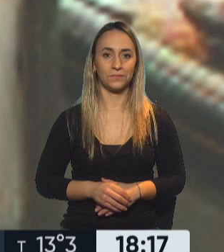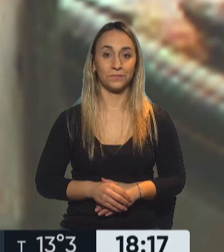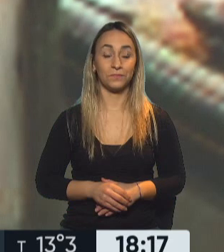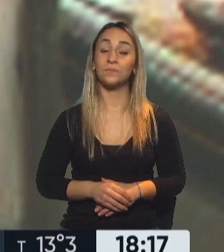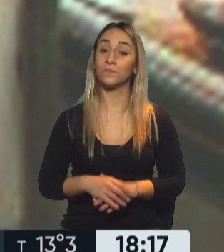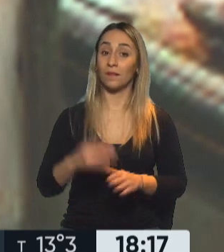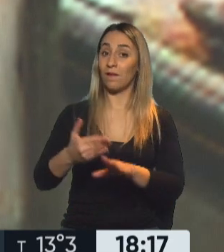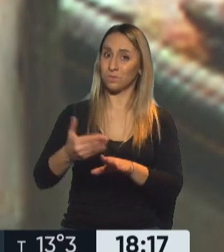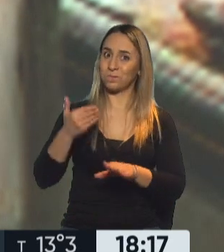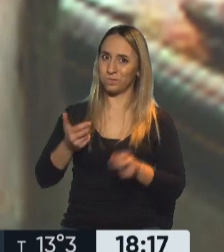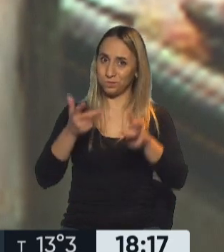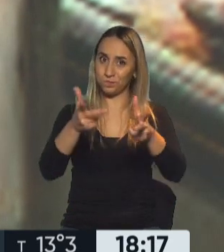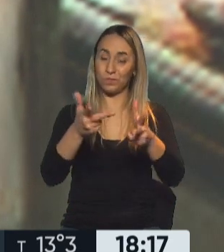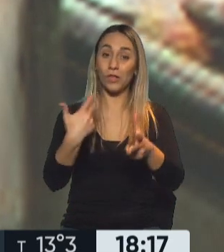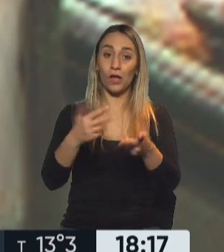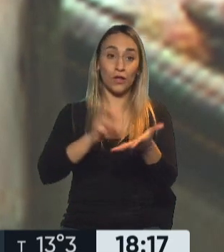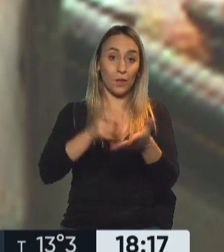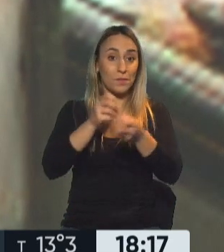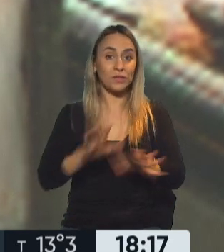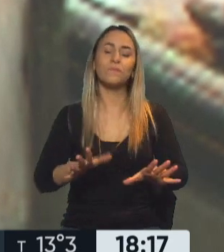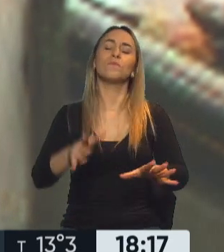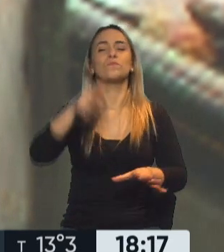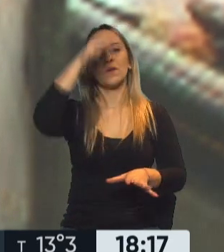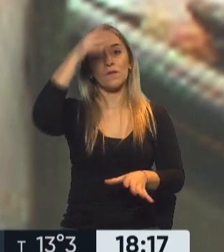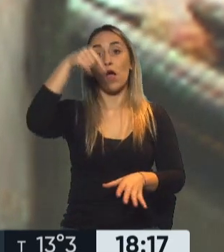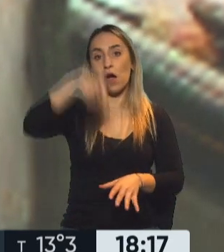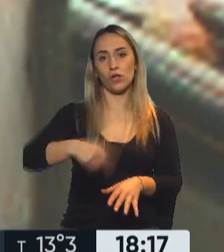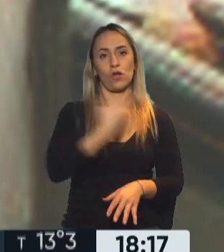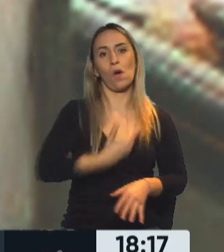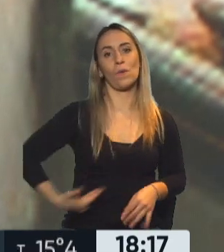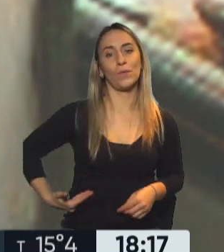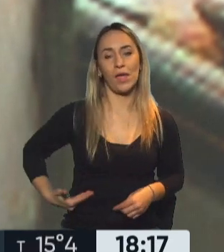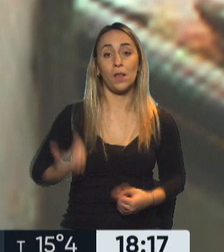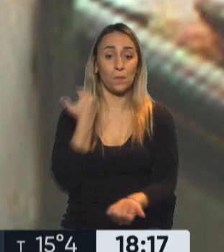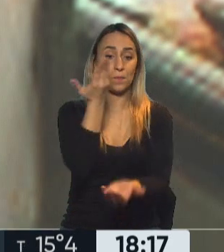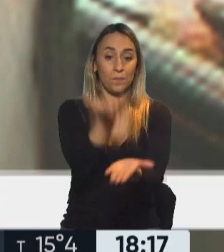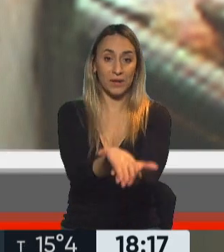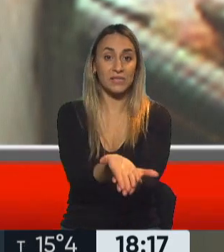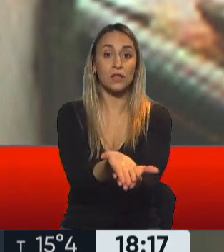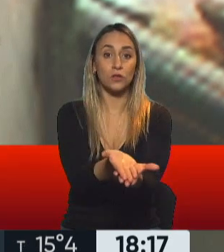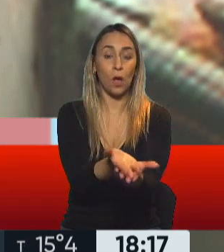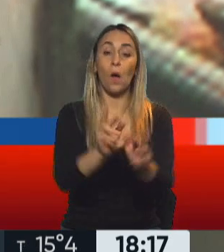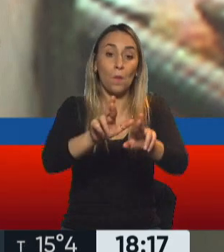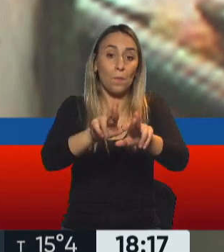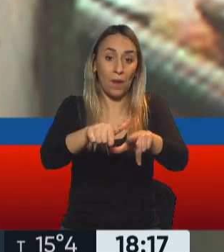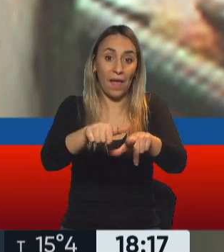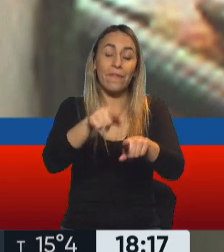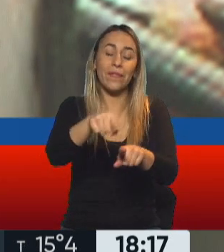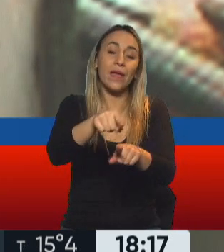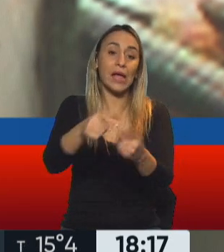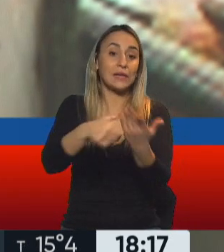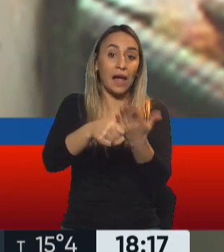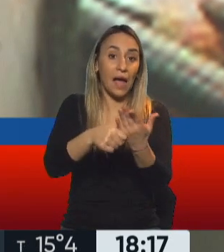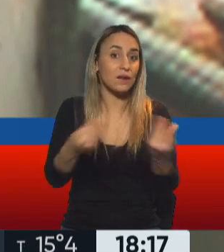Se lo anticipábamos al comienzo de este noticiero. Finalmente, hoy el gobierno presentó un nuevo plan ganadero. Estamos hablando,